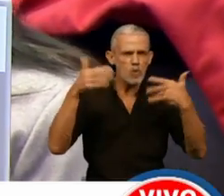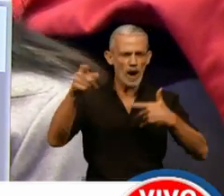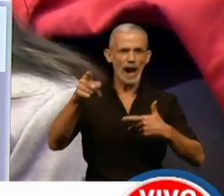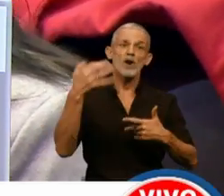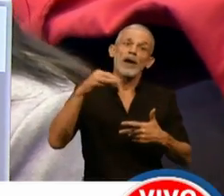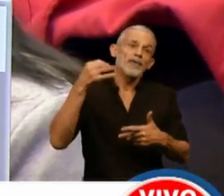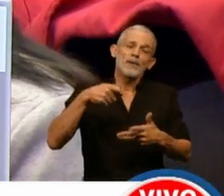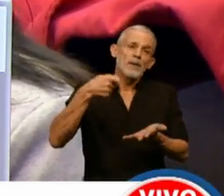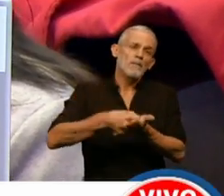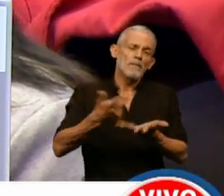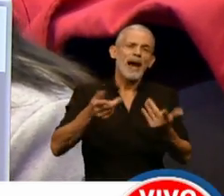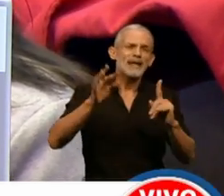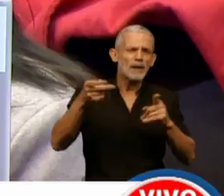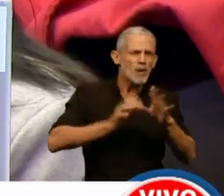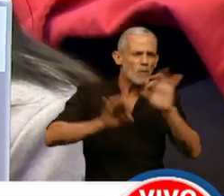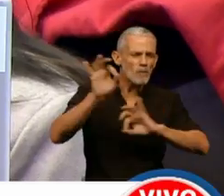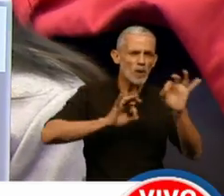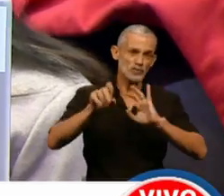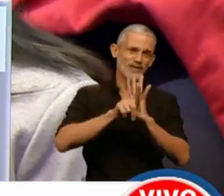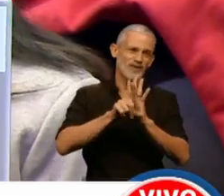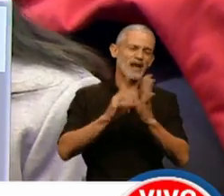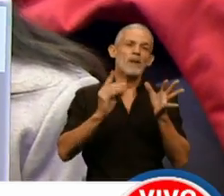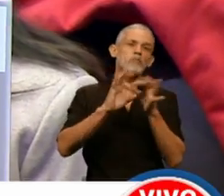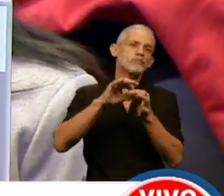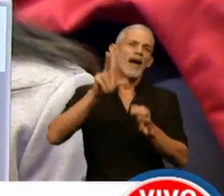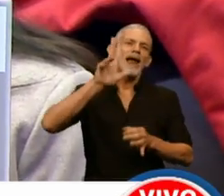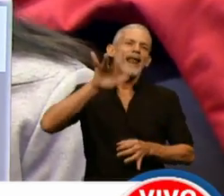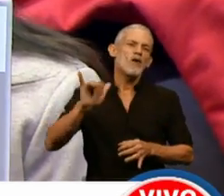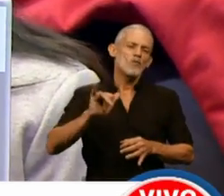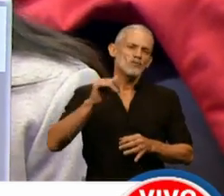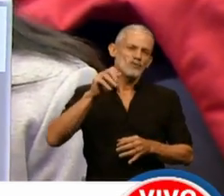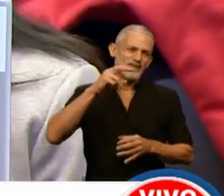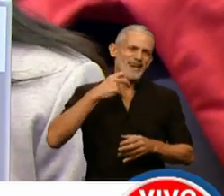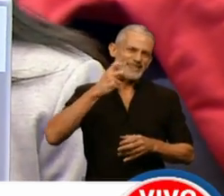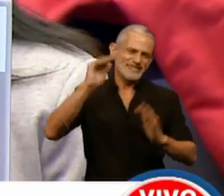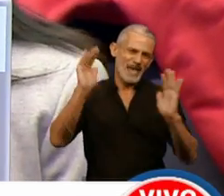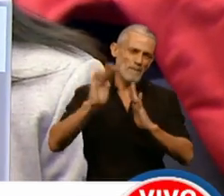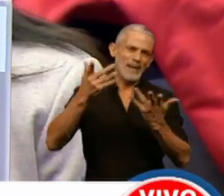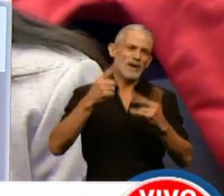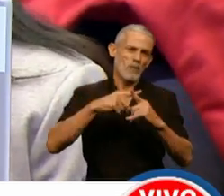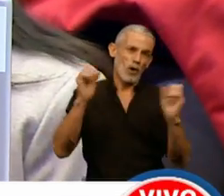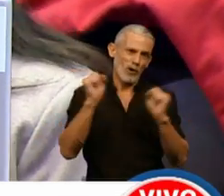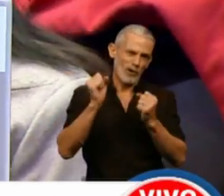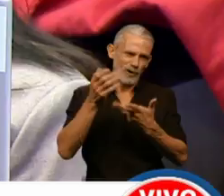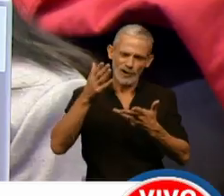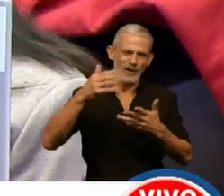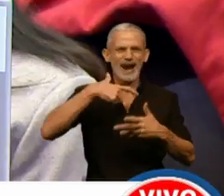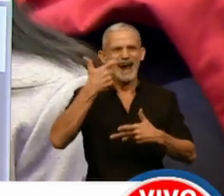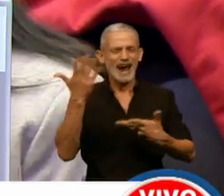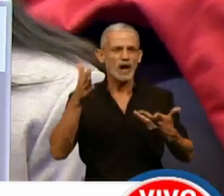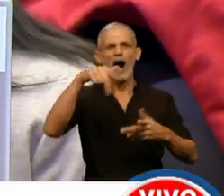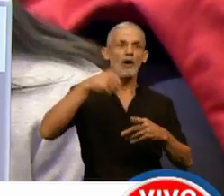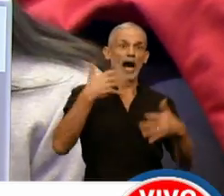que también debiéramos hacer un proyecto en ese tono con la electricidad en este momento el gobierno sólo se apura a